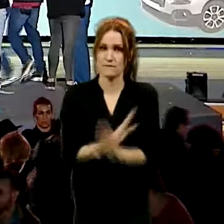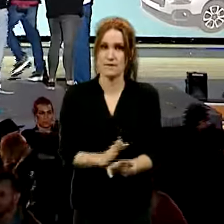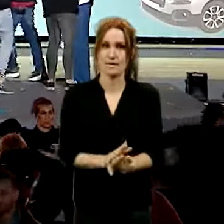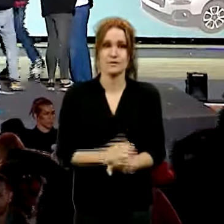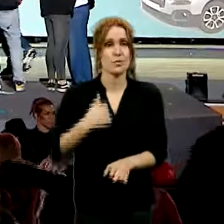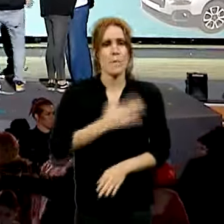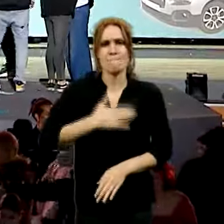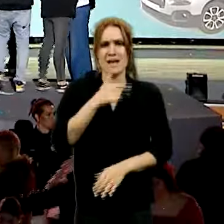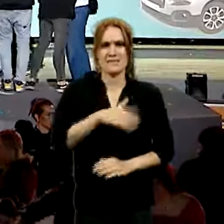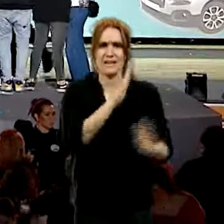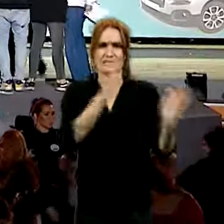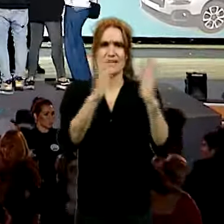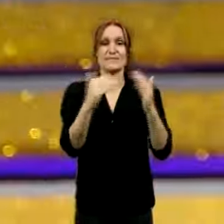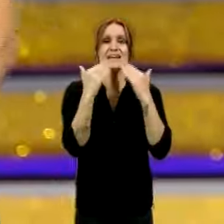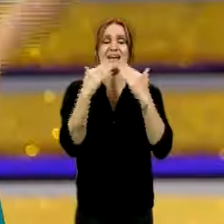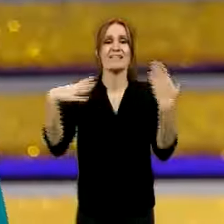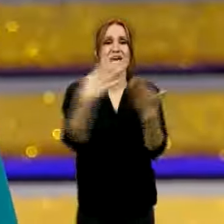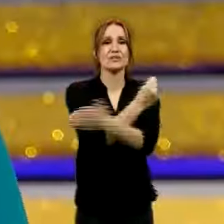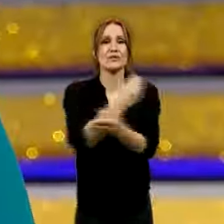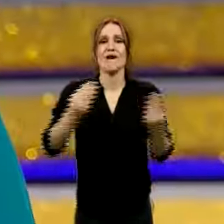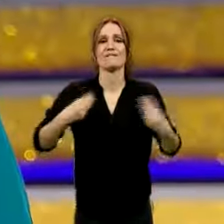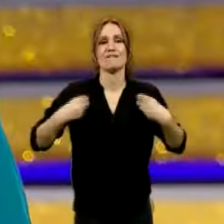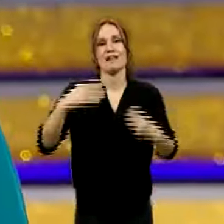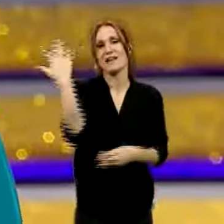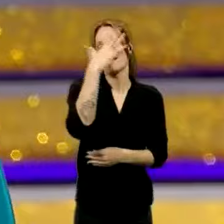Muchísimas gracias a todos y ¡viva el carnaval! ¡Que viva el